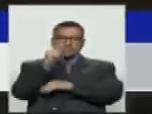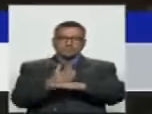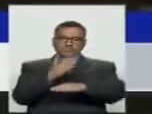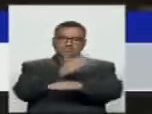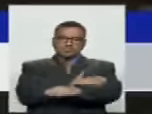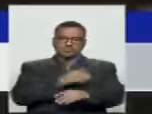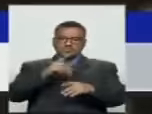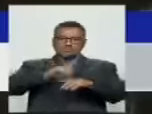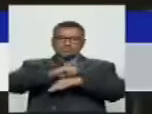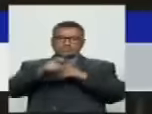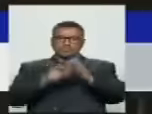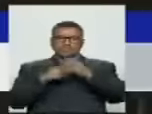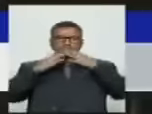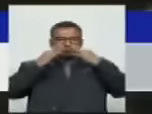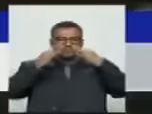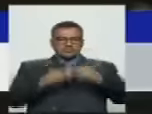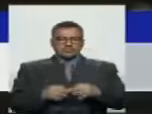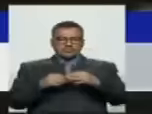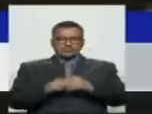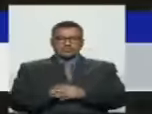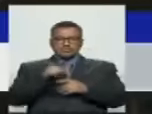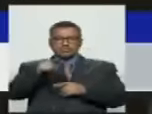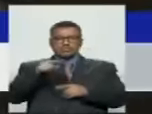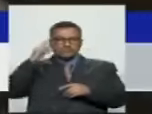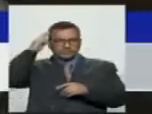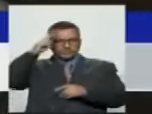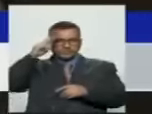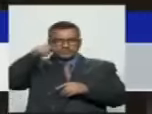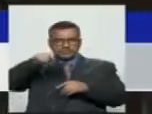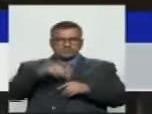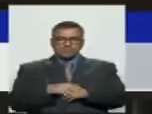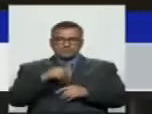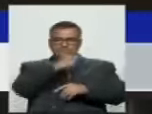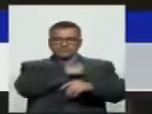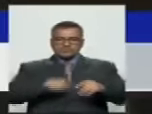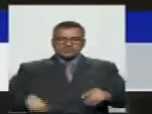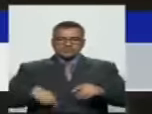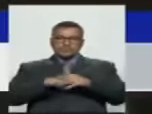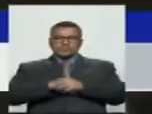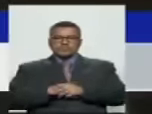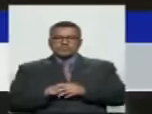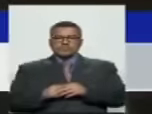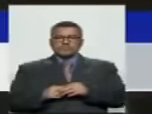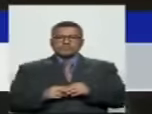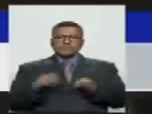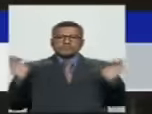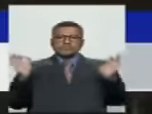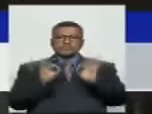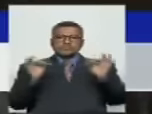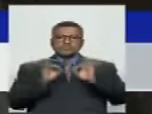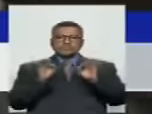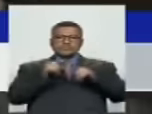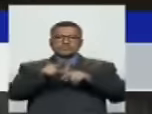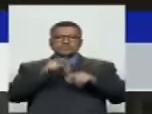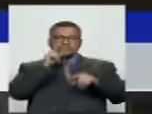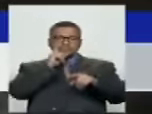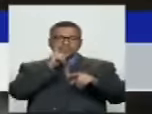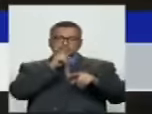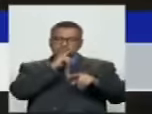antecedió totalmente y plenamente, quiero hacer esta reflexión, presidente. Nadie hace el mal en nombre del